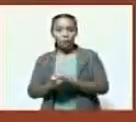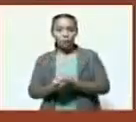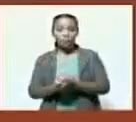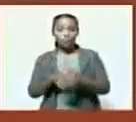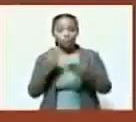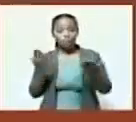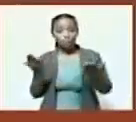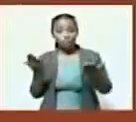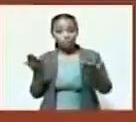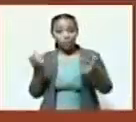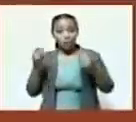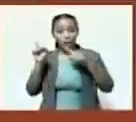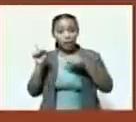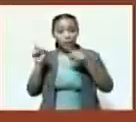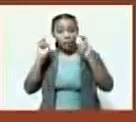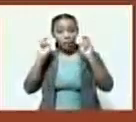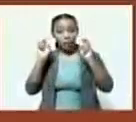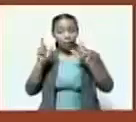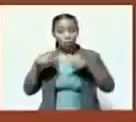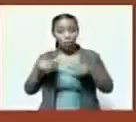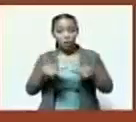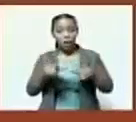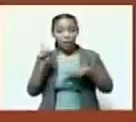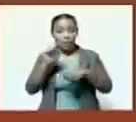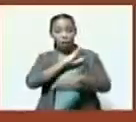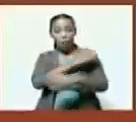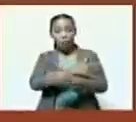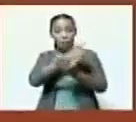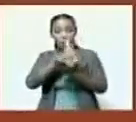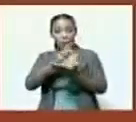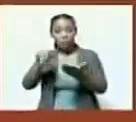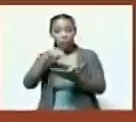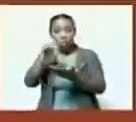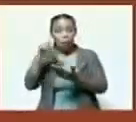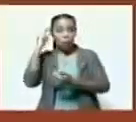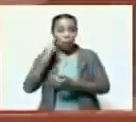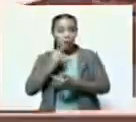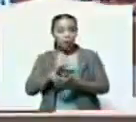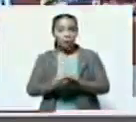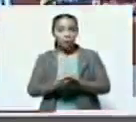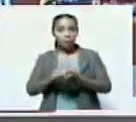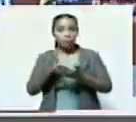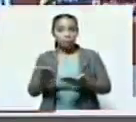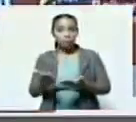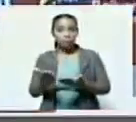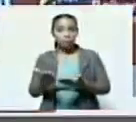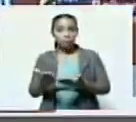que en este sector, en esta región, es que la Fuerza Armada Nacional Bolivariana ha